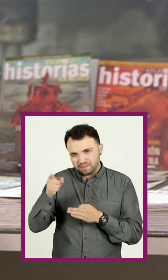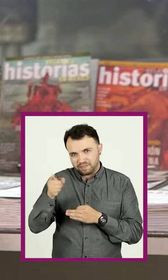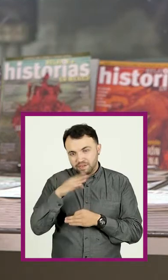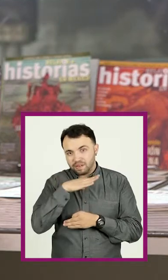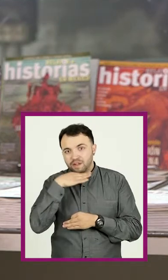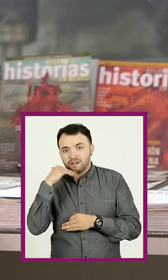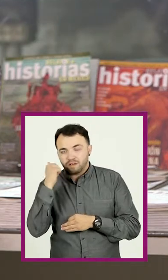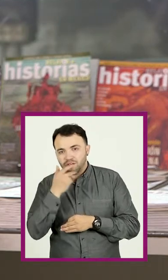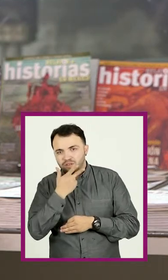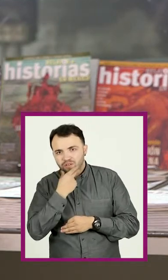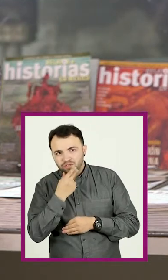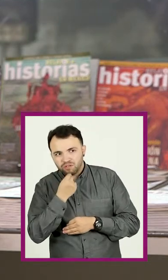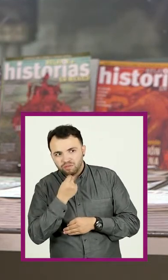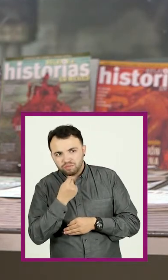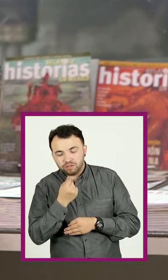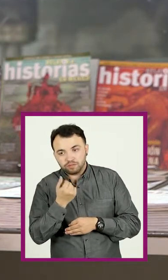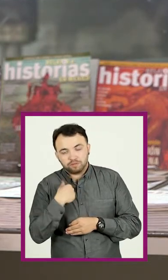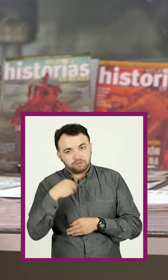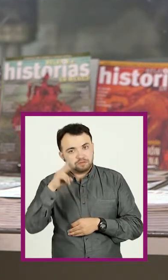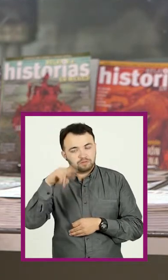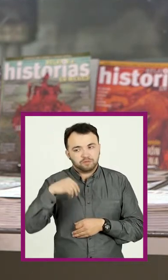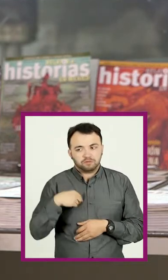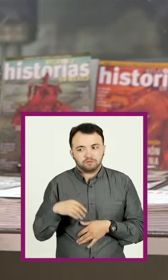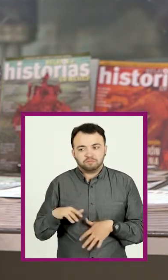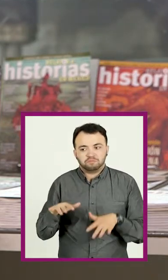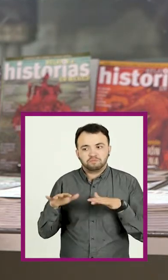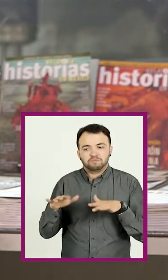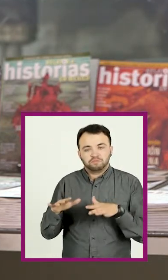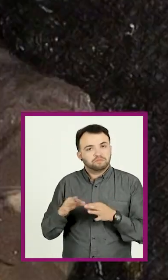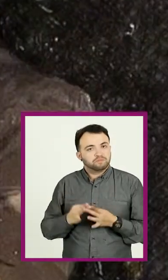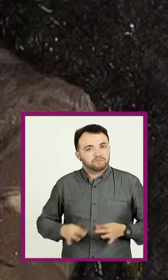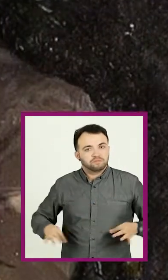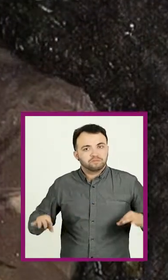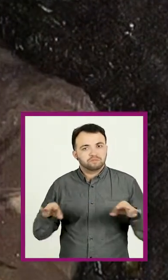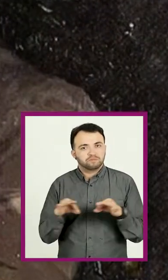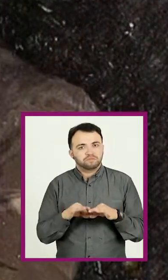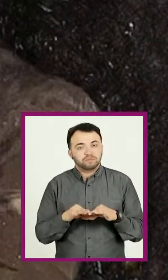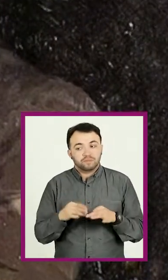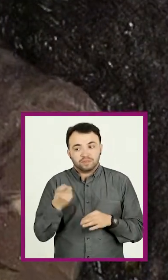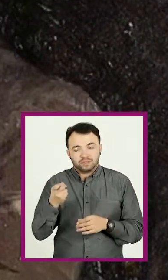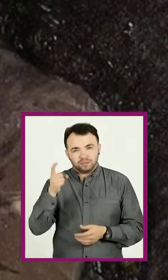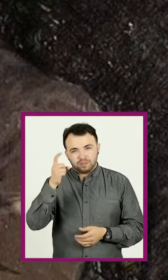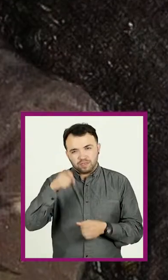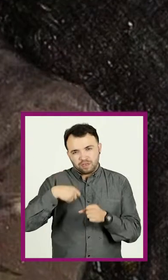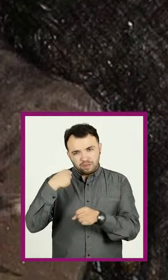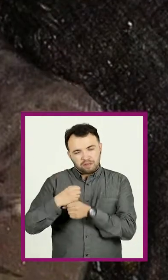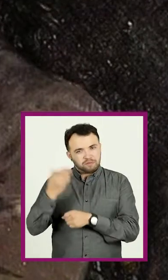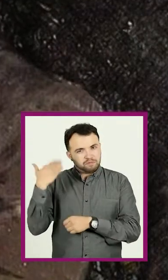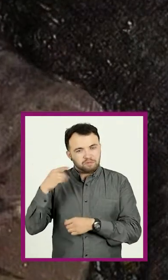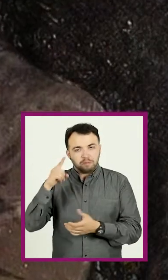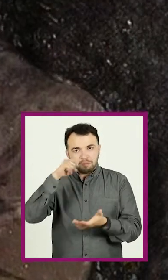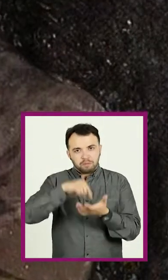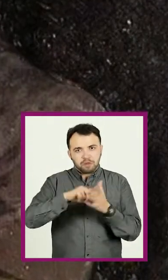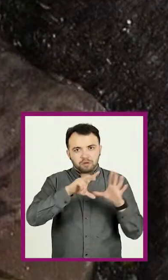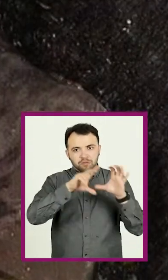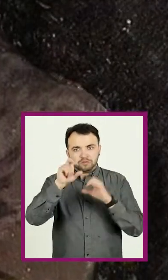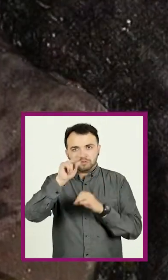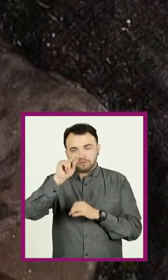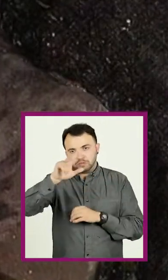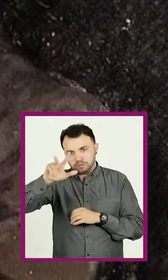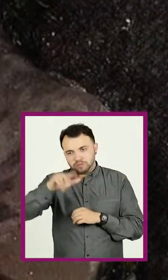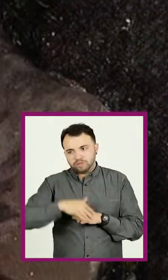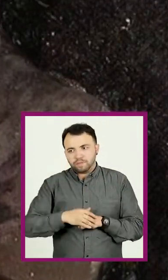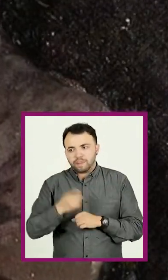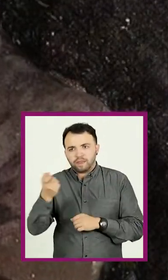me parece de lo más importante, ¿no? Es en el año de 1888,